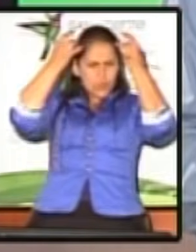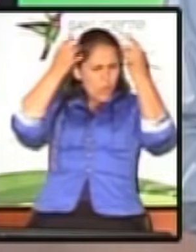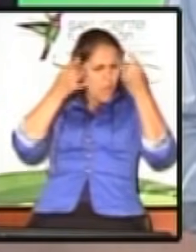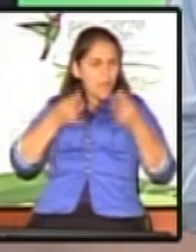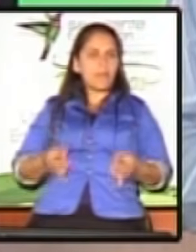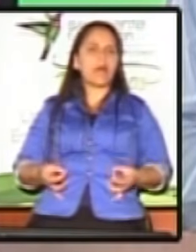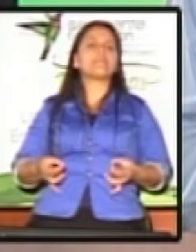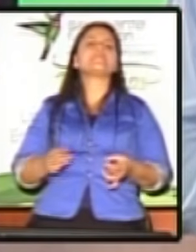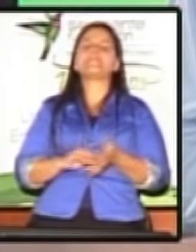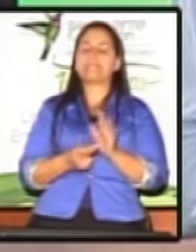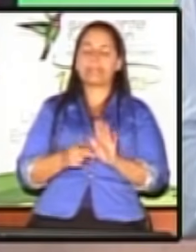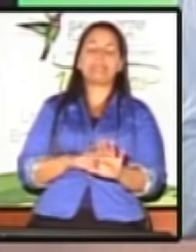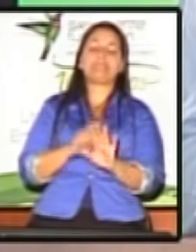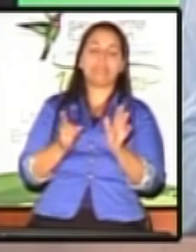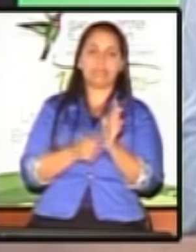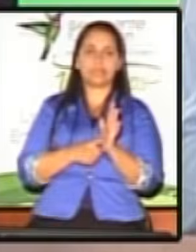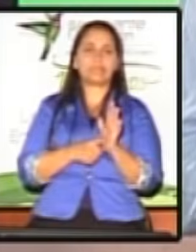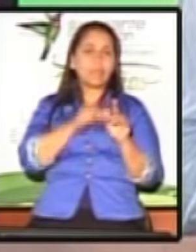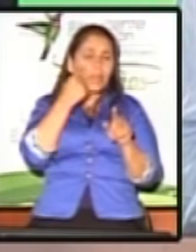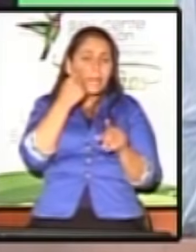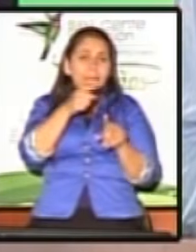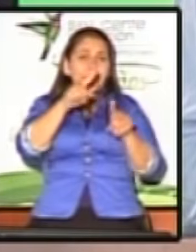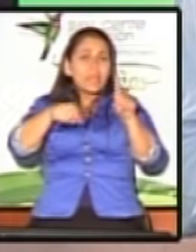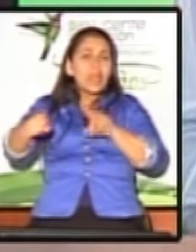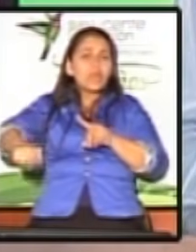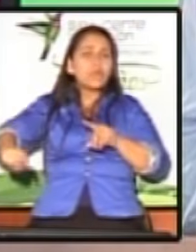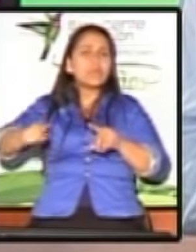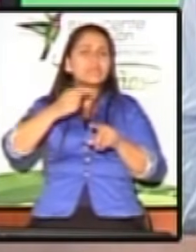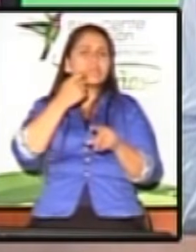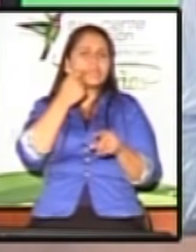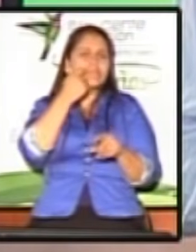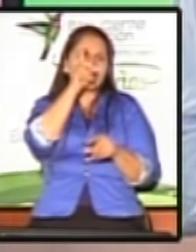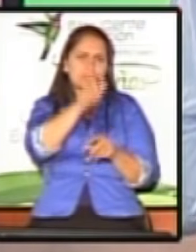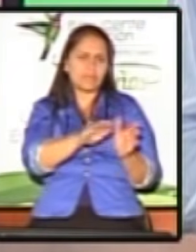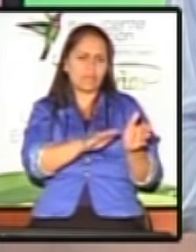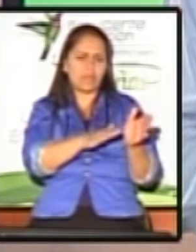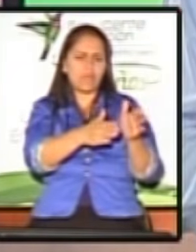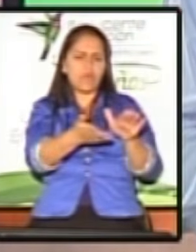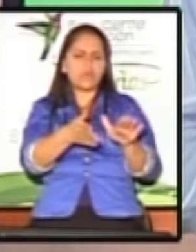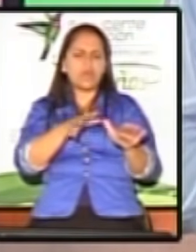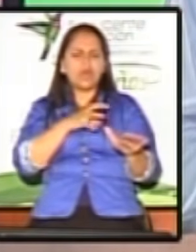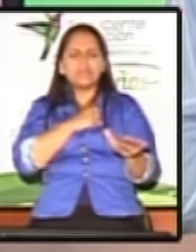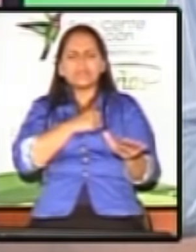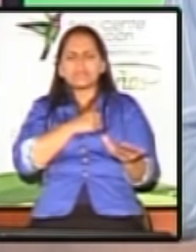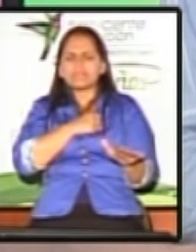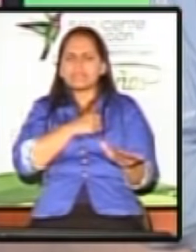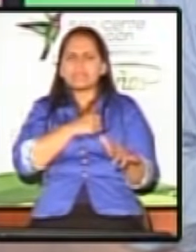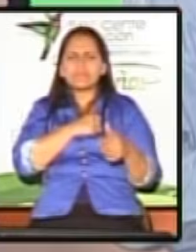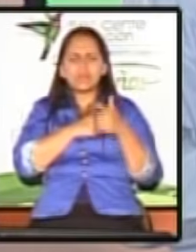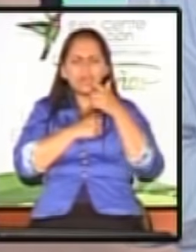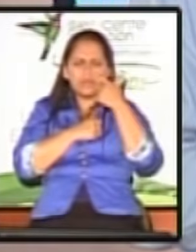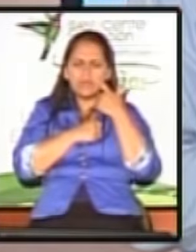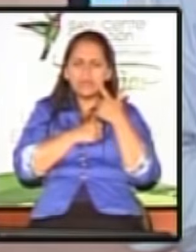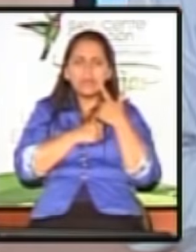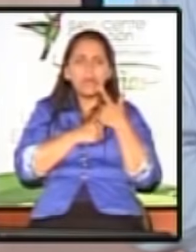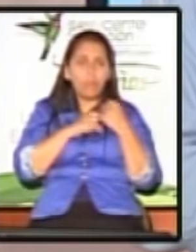todo. Ustedes han visto personas que han perdido un ser querido y tienen un dolor total y no se le puede dar morfina. Hay otros que